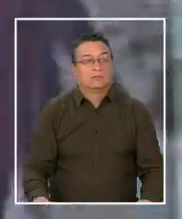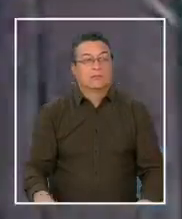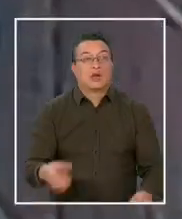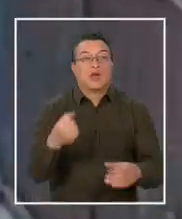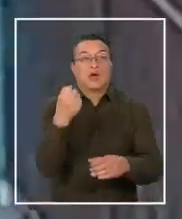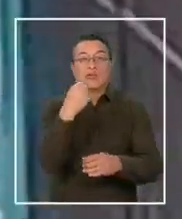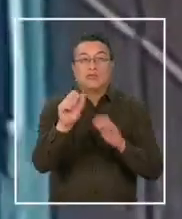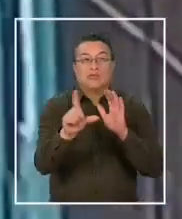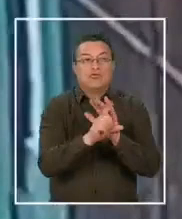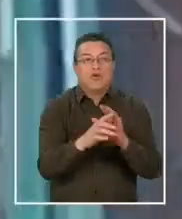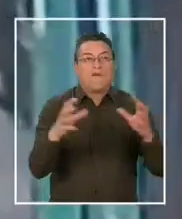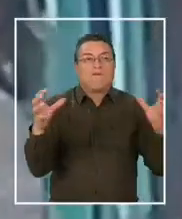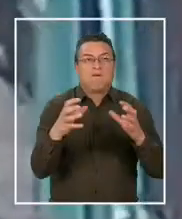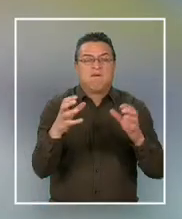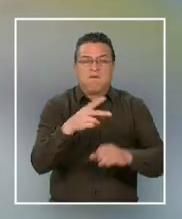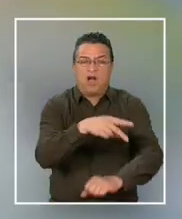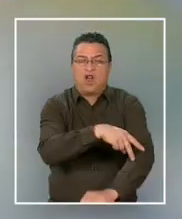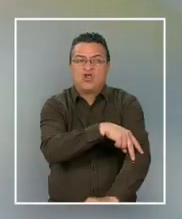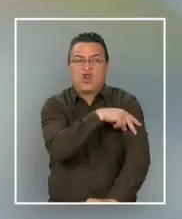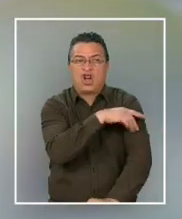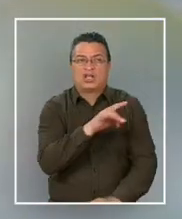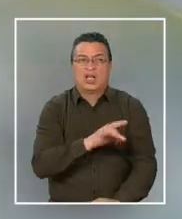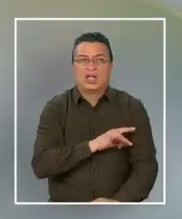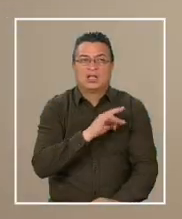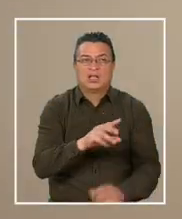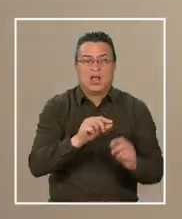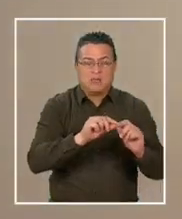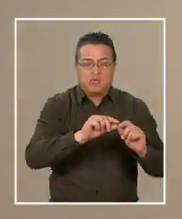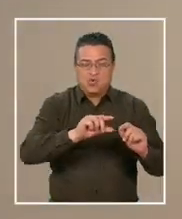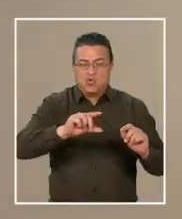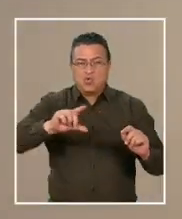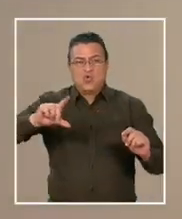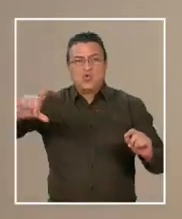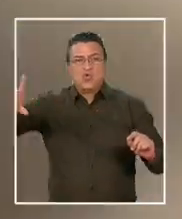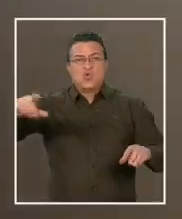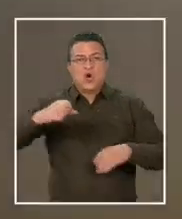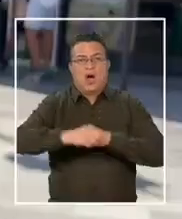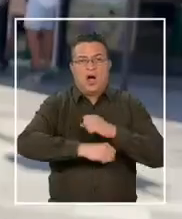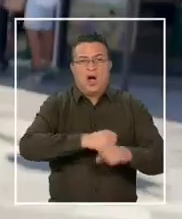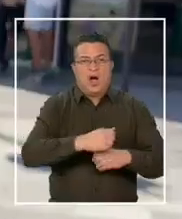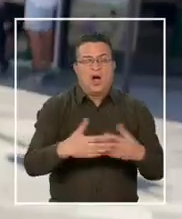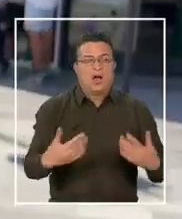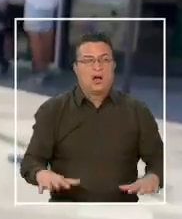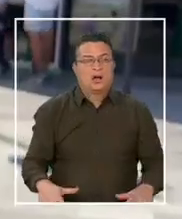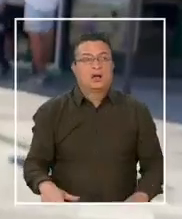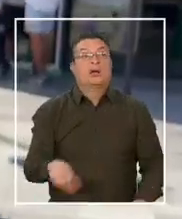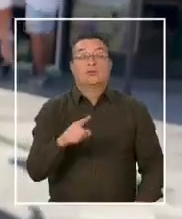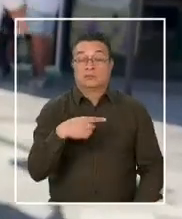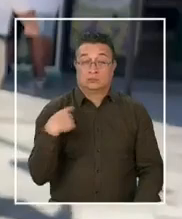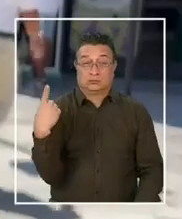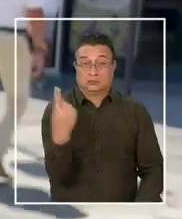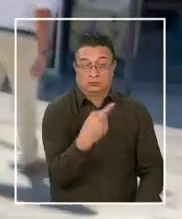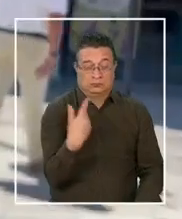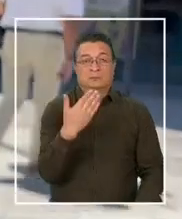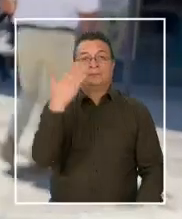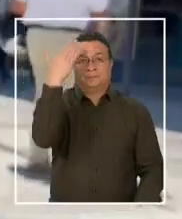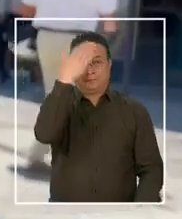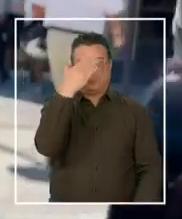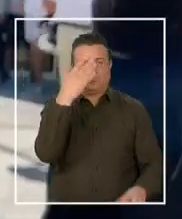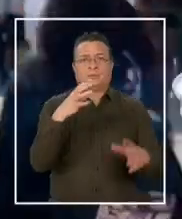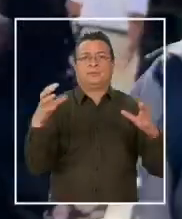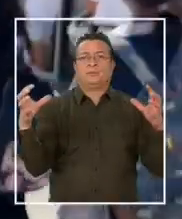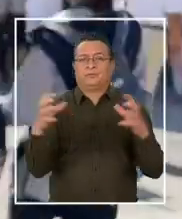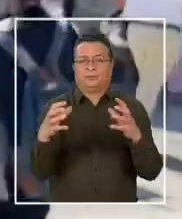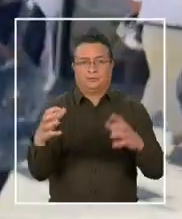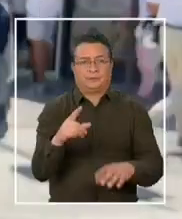Delitos violentos en las regiones del norte del país que han ido en aumento durante los últimos años. Estamos todos preocupados por el grado de